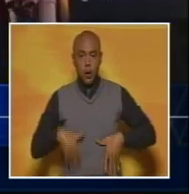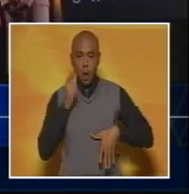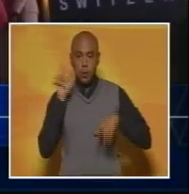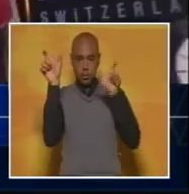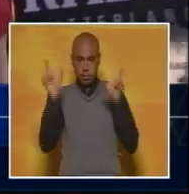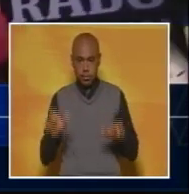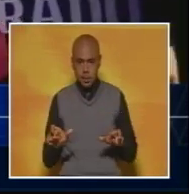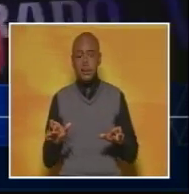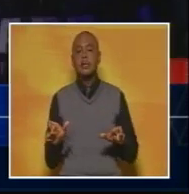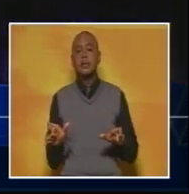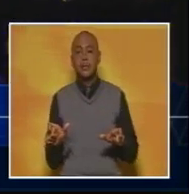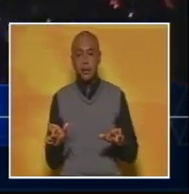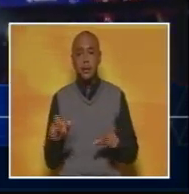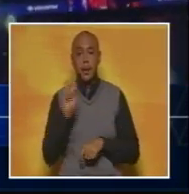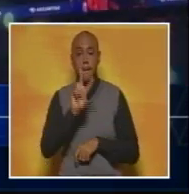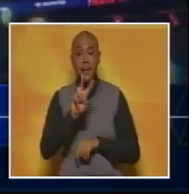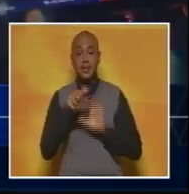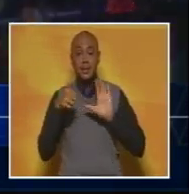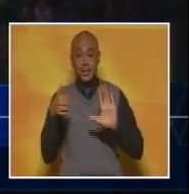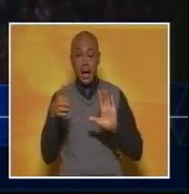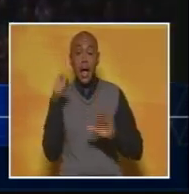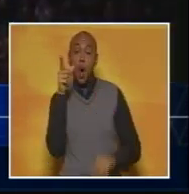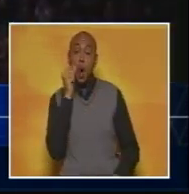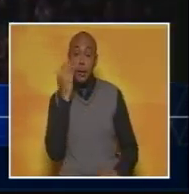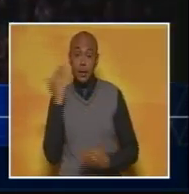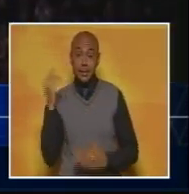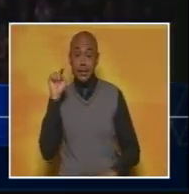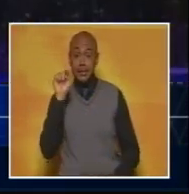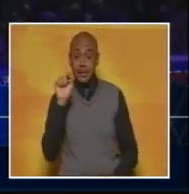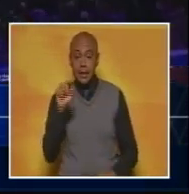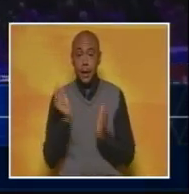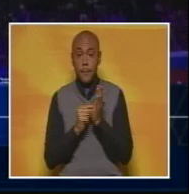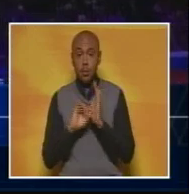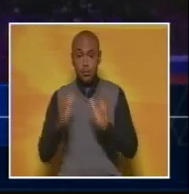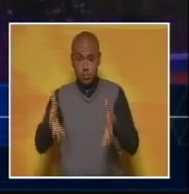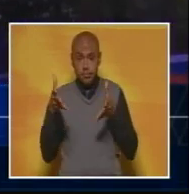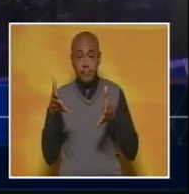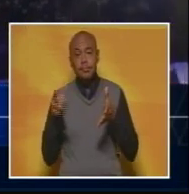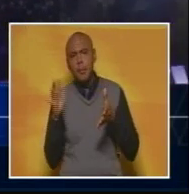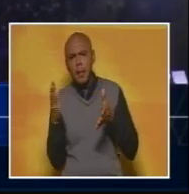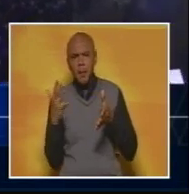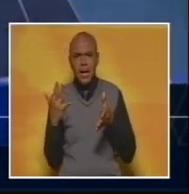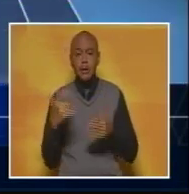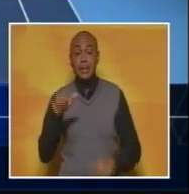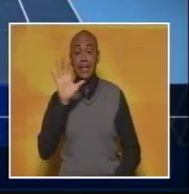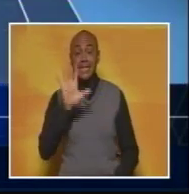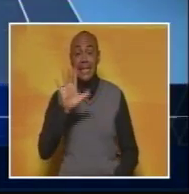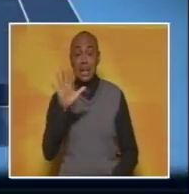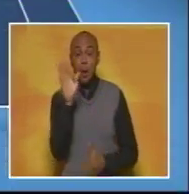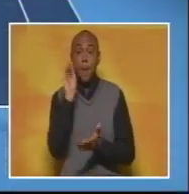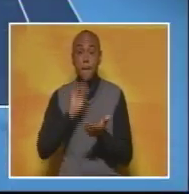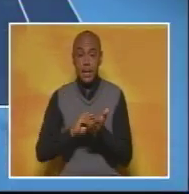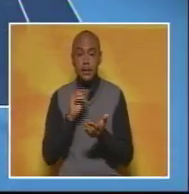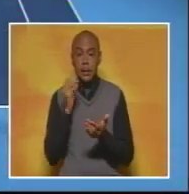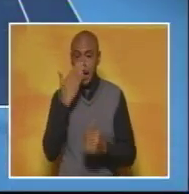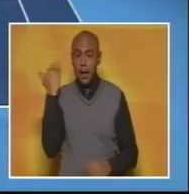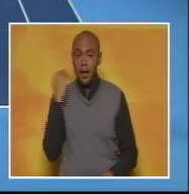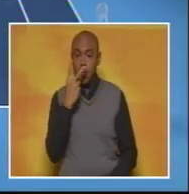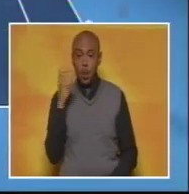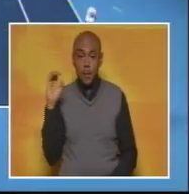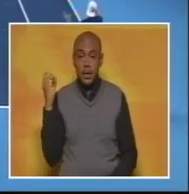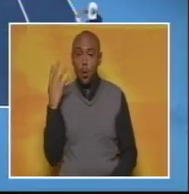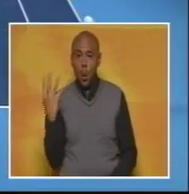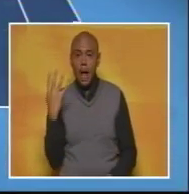Basilashvili, 26. Federer ha ganado este último Masters 1000 de la temporada en 5 ocasiones, 2004,